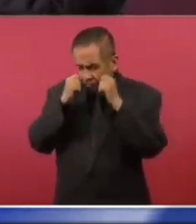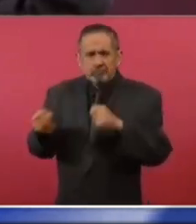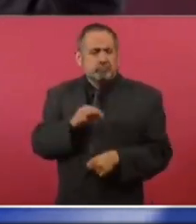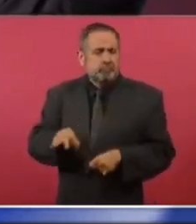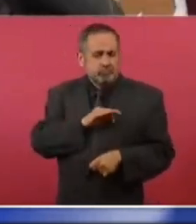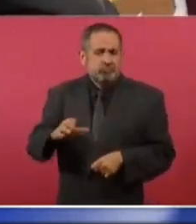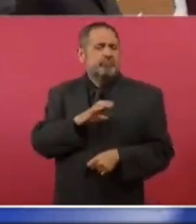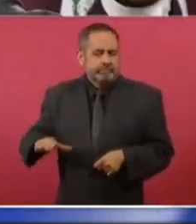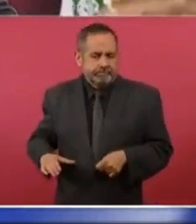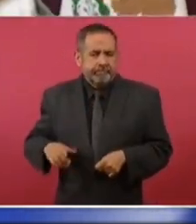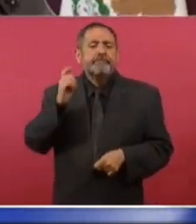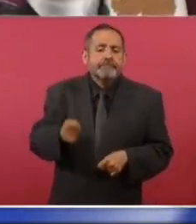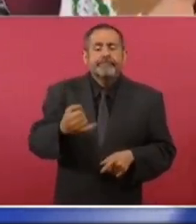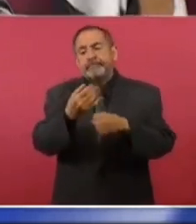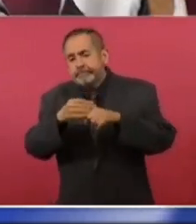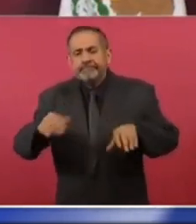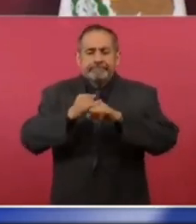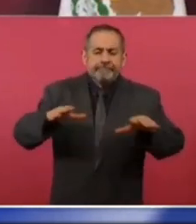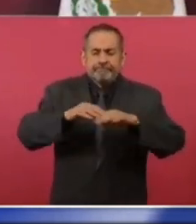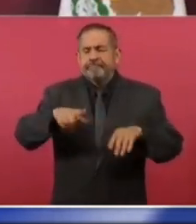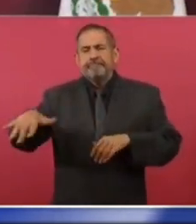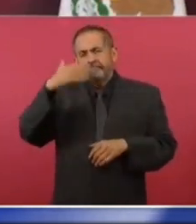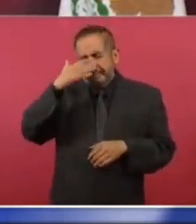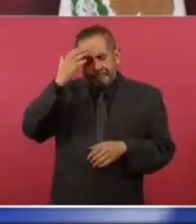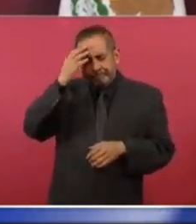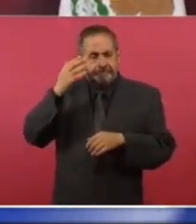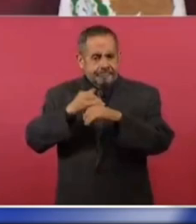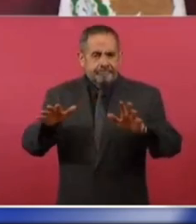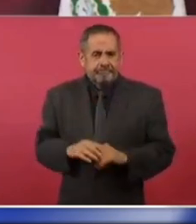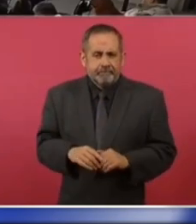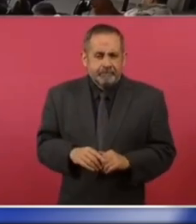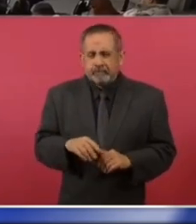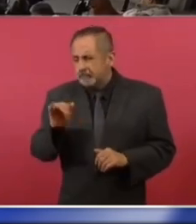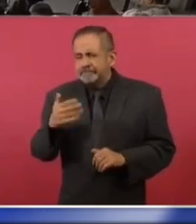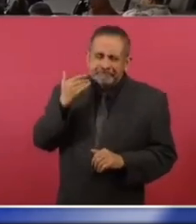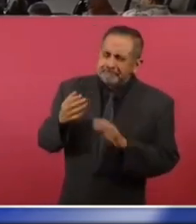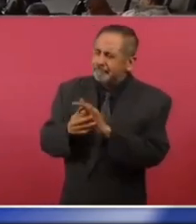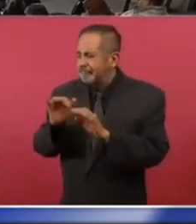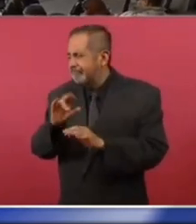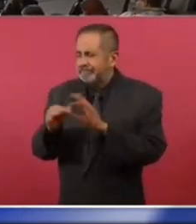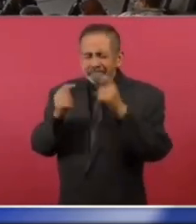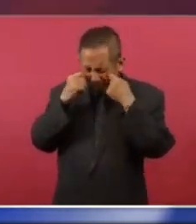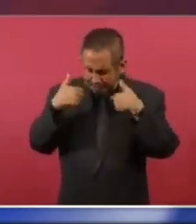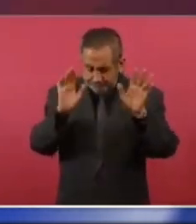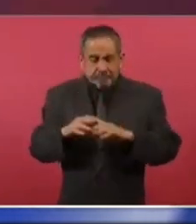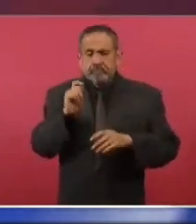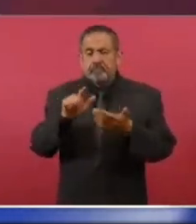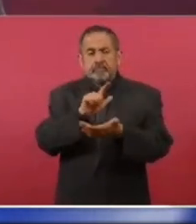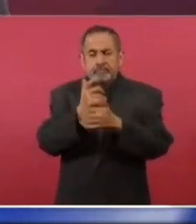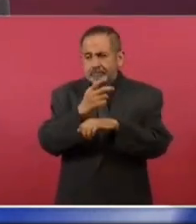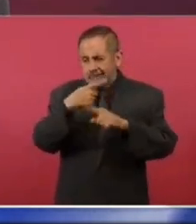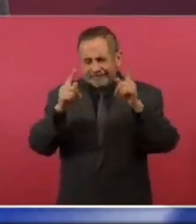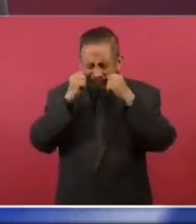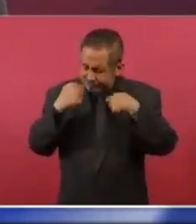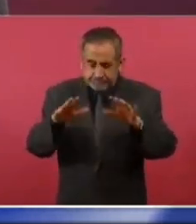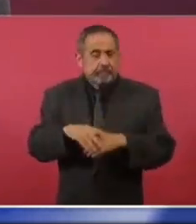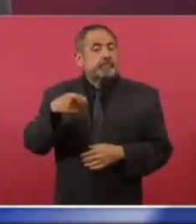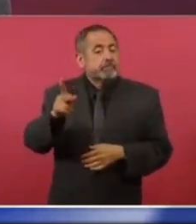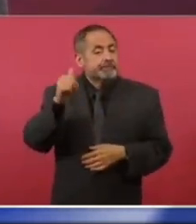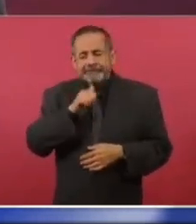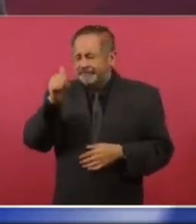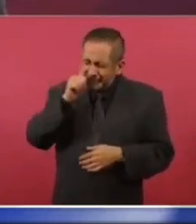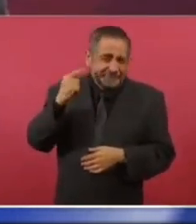informar, informar para que pues todos tengamos elementos, independientemente de las simpatías o de cómo son las leyes y cómo en temporada